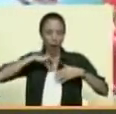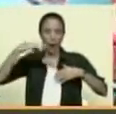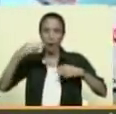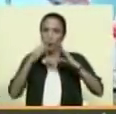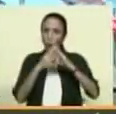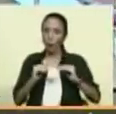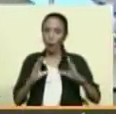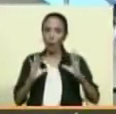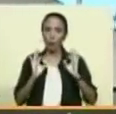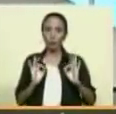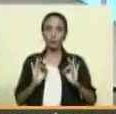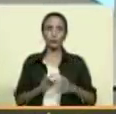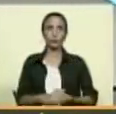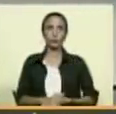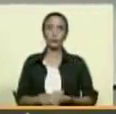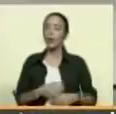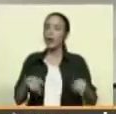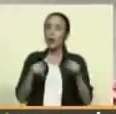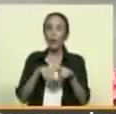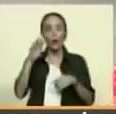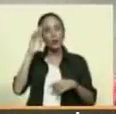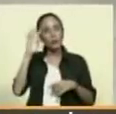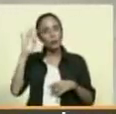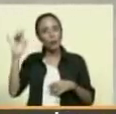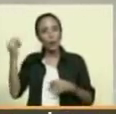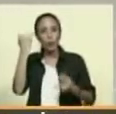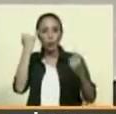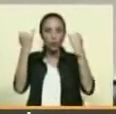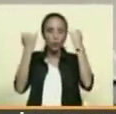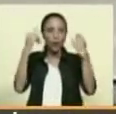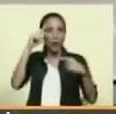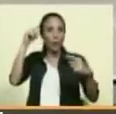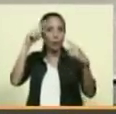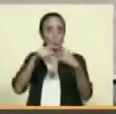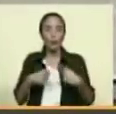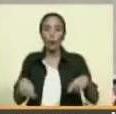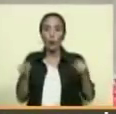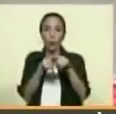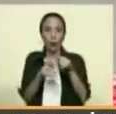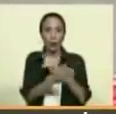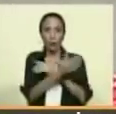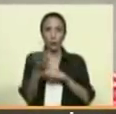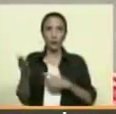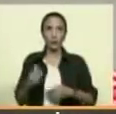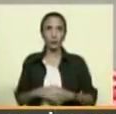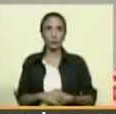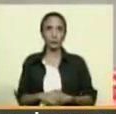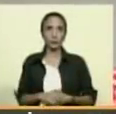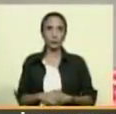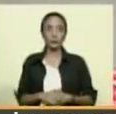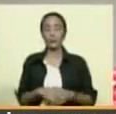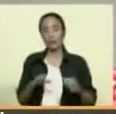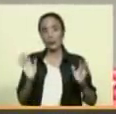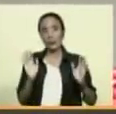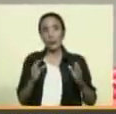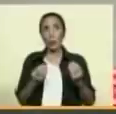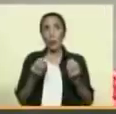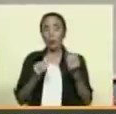comprometido en los sueños que son sueños de todos. Sí, nos han hecho una guerra.